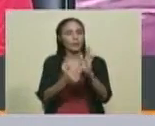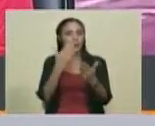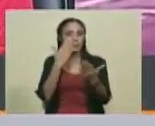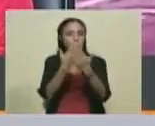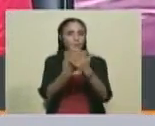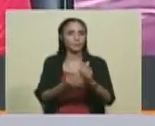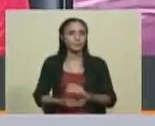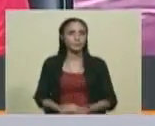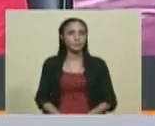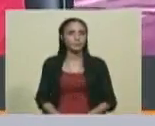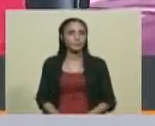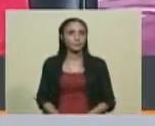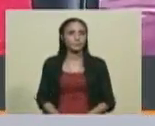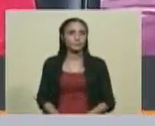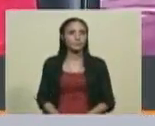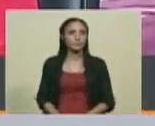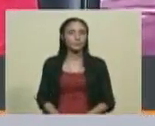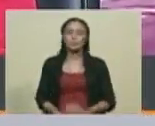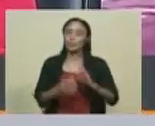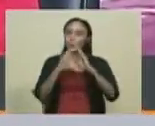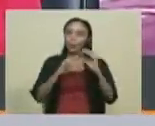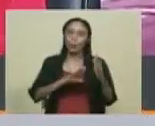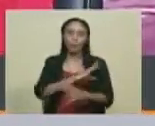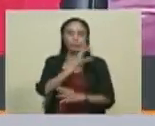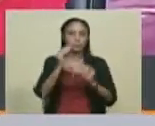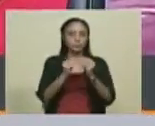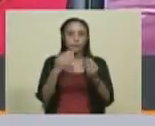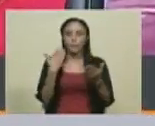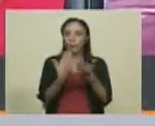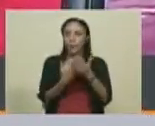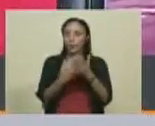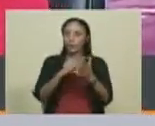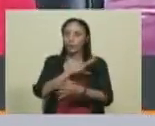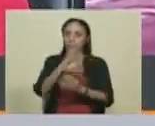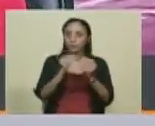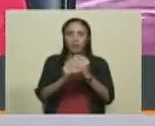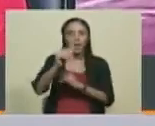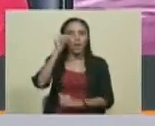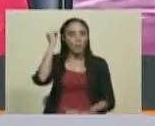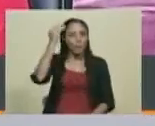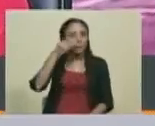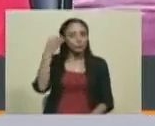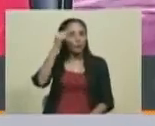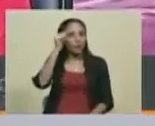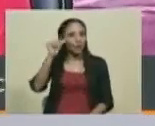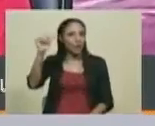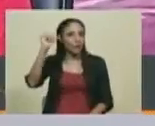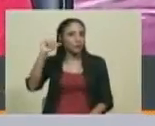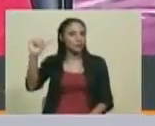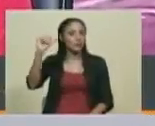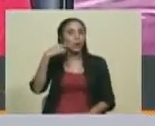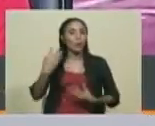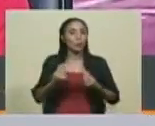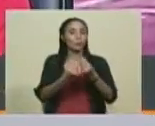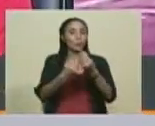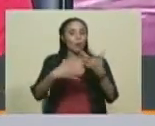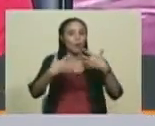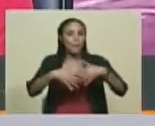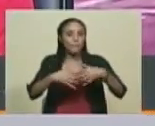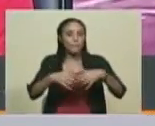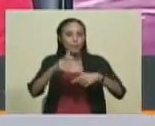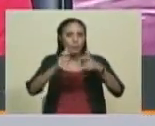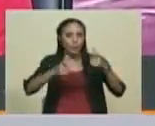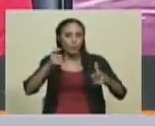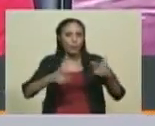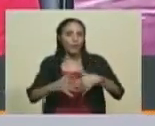Así que, mi comandante en jefe, todas estas propuestas que nosotros hemos analizado junto a la clase petrolera, junto